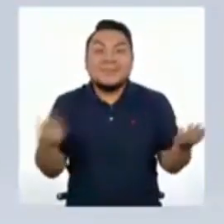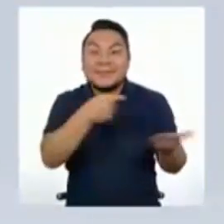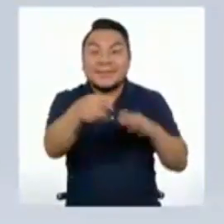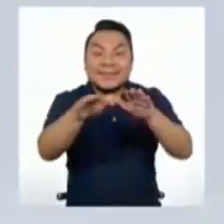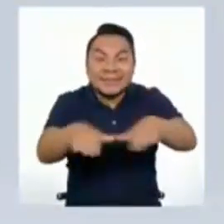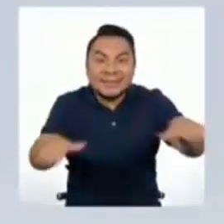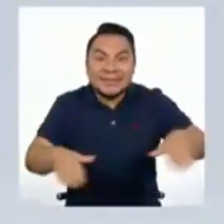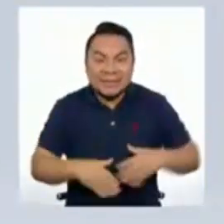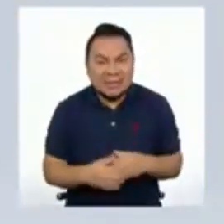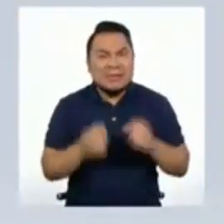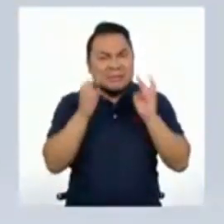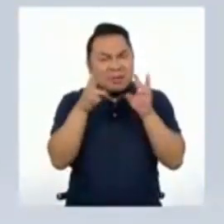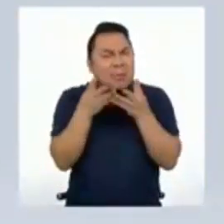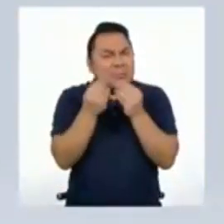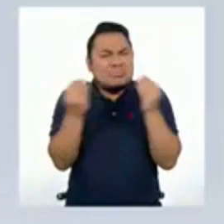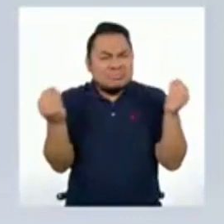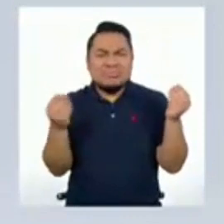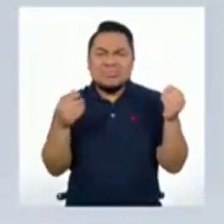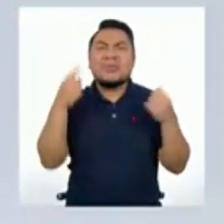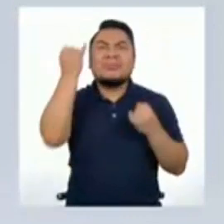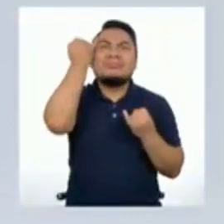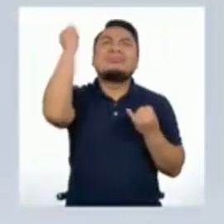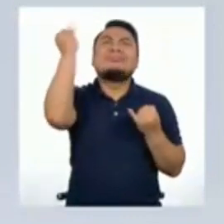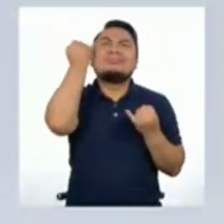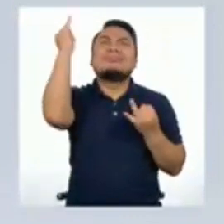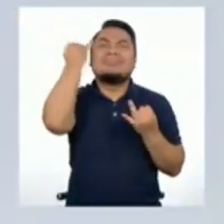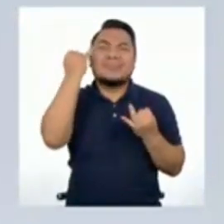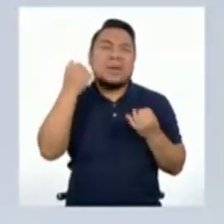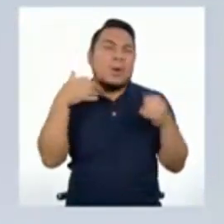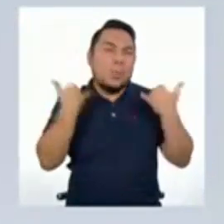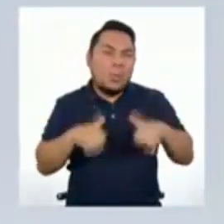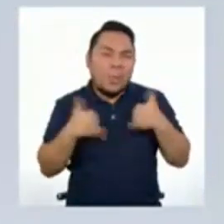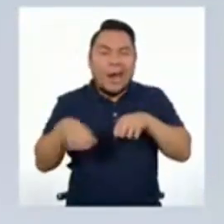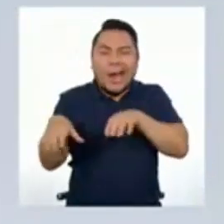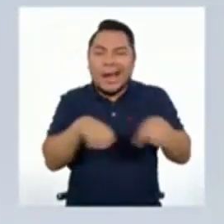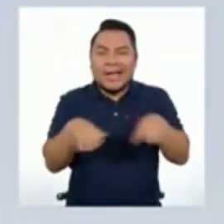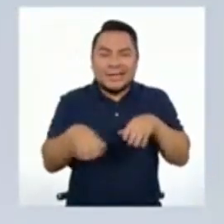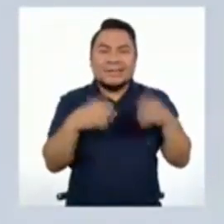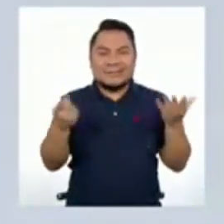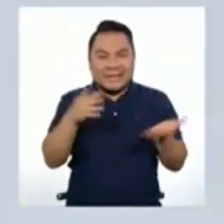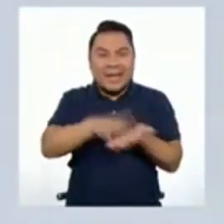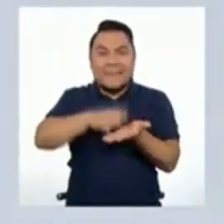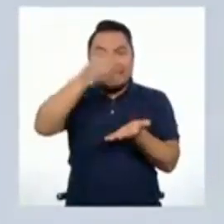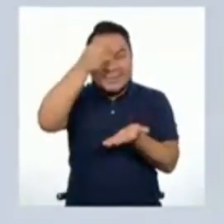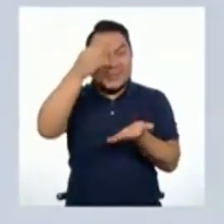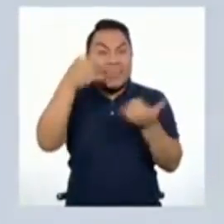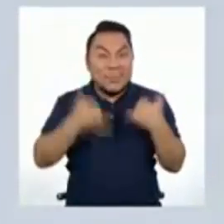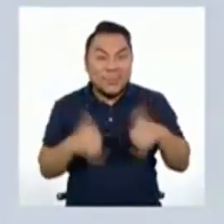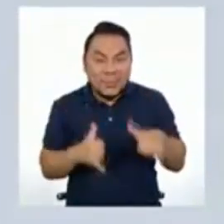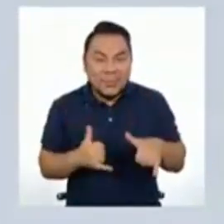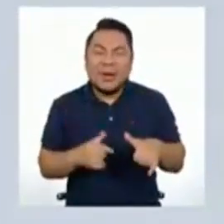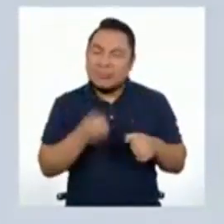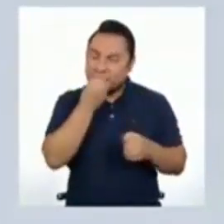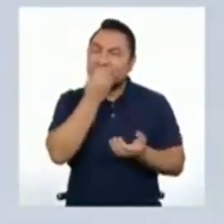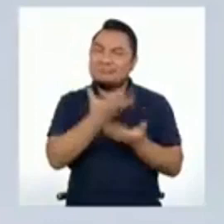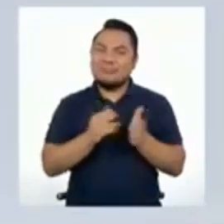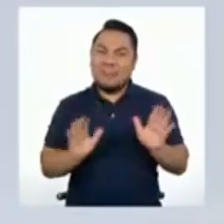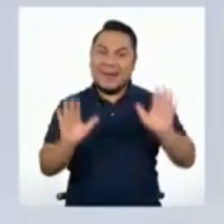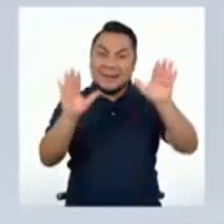Chicos, ¿vieron cuántas cosas podemos imaginar, crear, hacer y aprender cuando jugamos? ¡Es